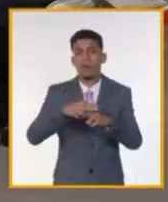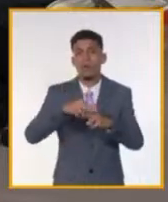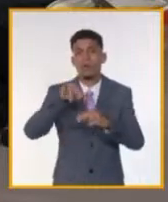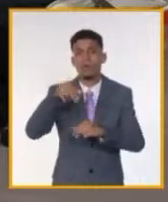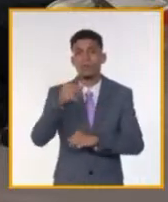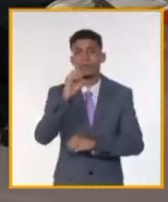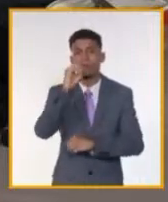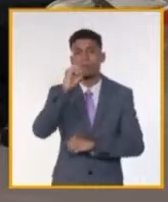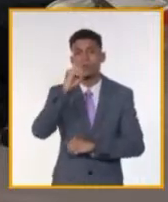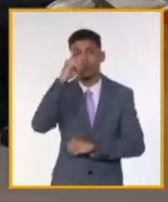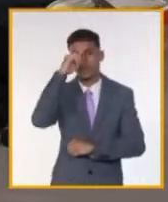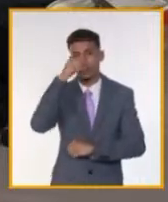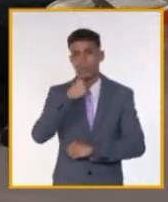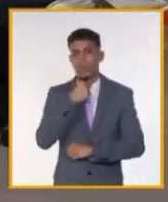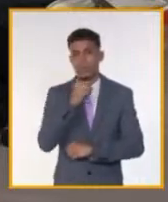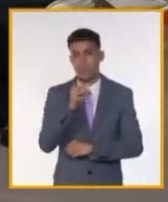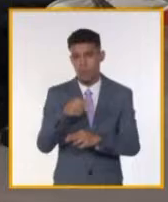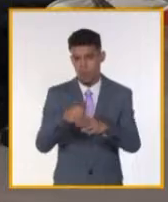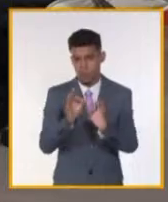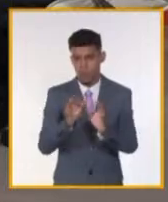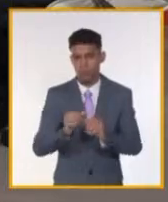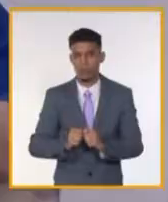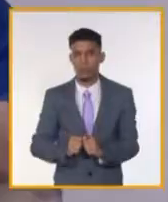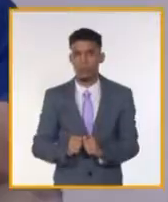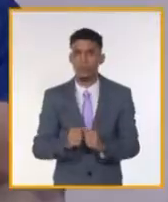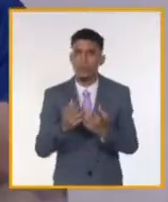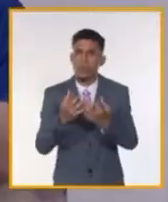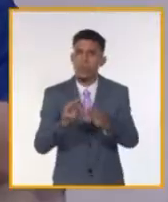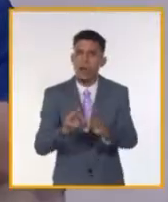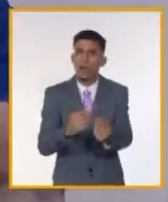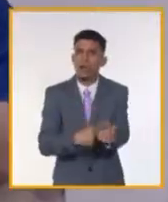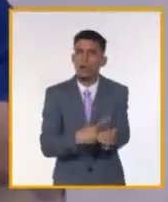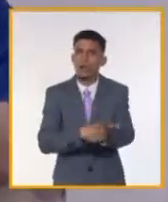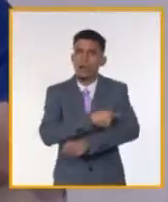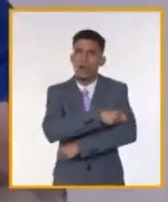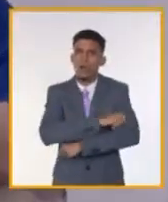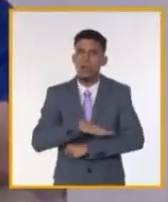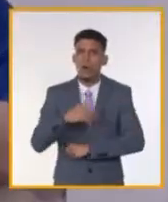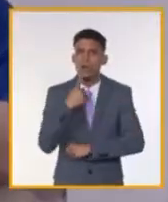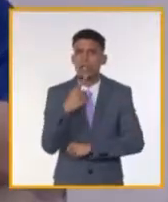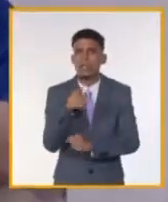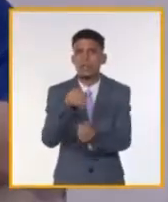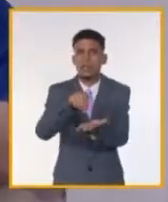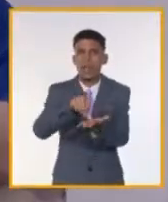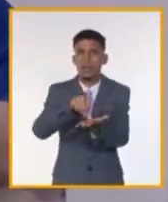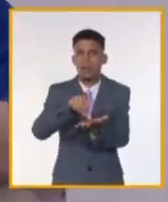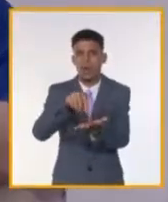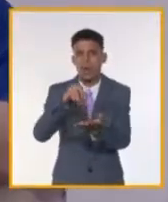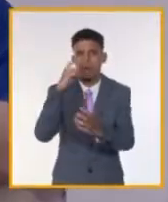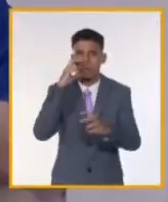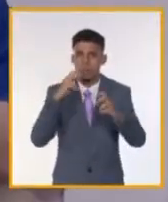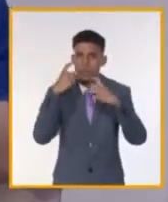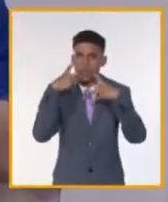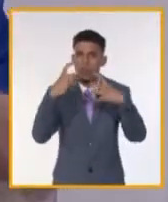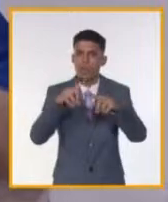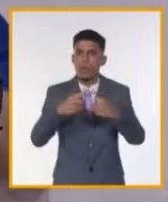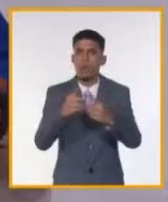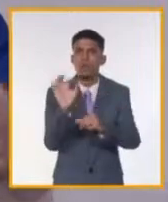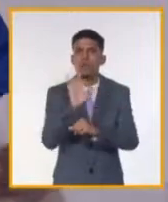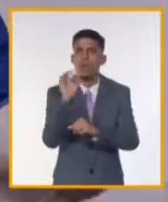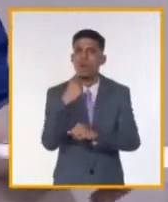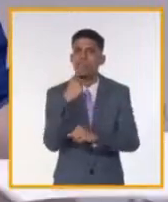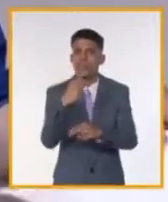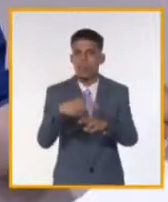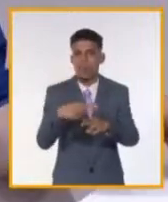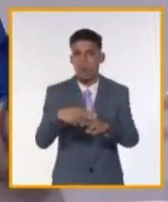lo destacamos, porque normalmente la gente se expresa el CIPIN y no habla del líder, del nombre que lleva nuestra entidad. Bueno,